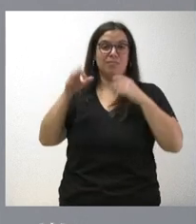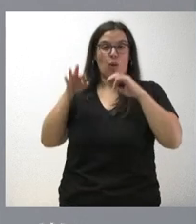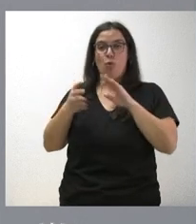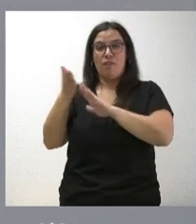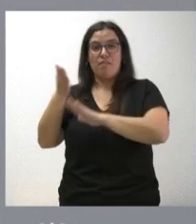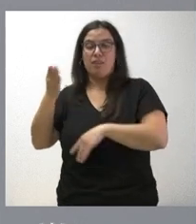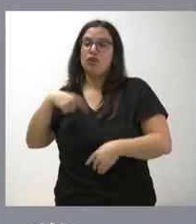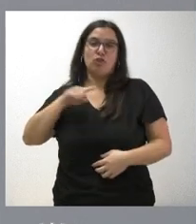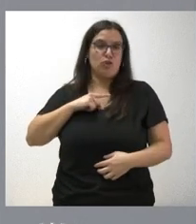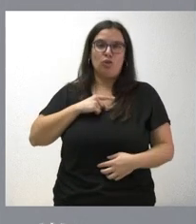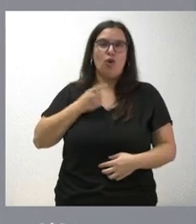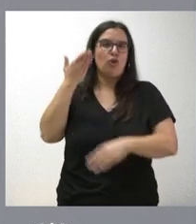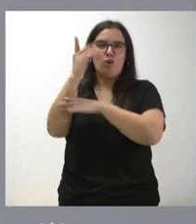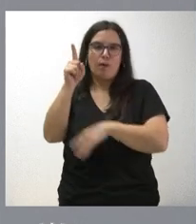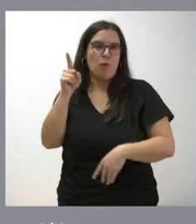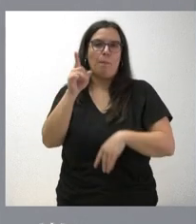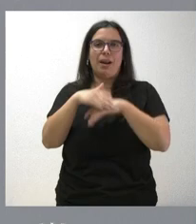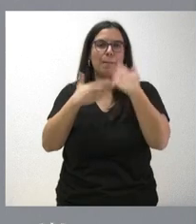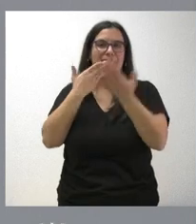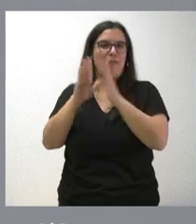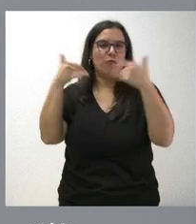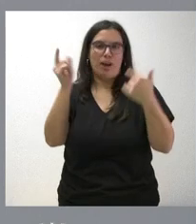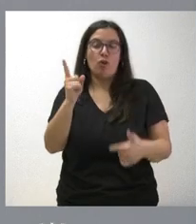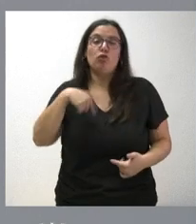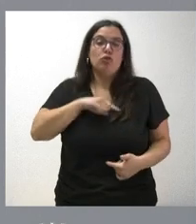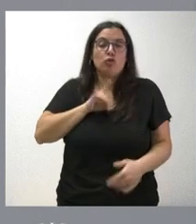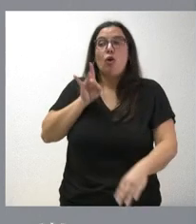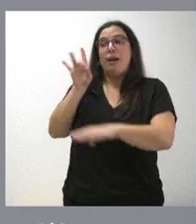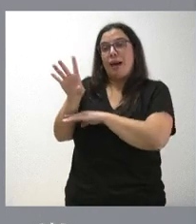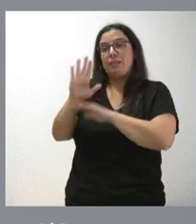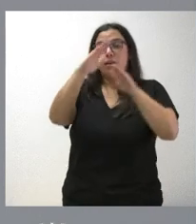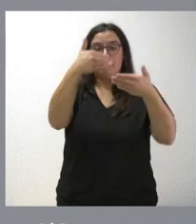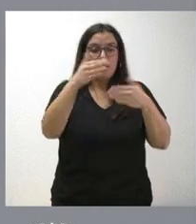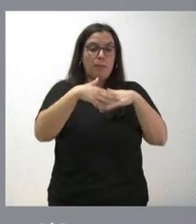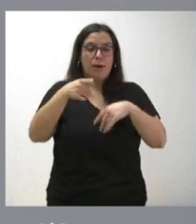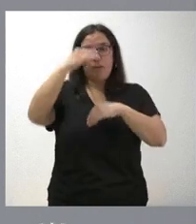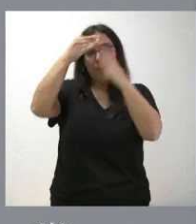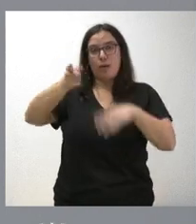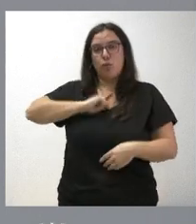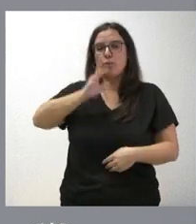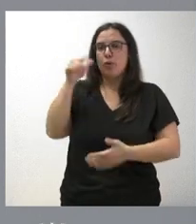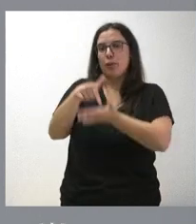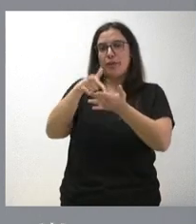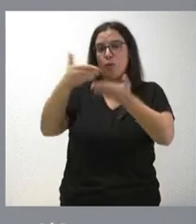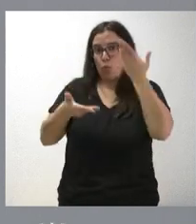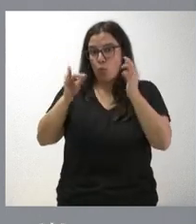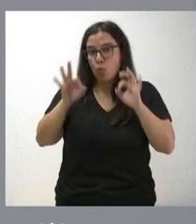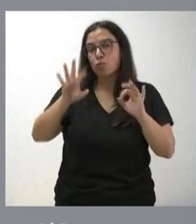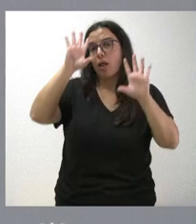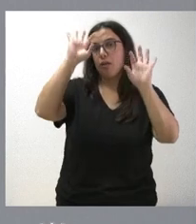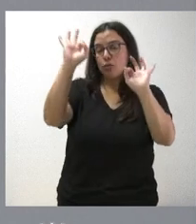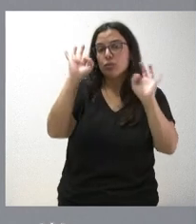guater lú ni a Suiza para pedirlos pero sí escribimos una carta para que sean atendidas esas reivindicaciones que son reivindicaciones justas razonables